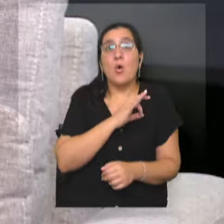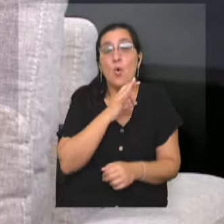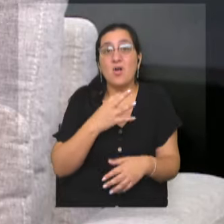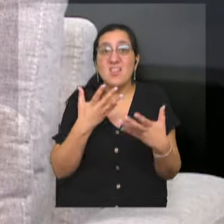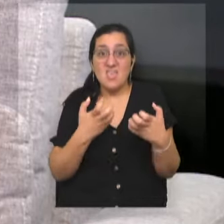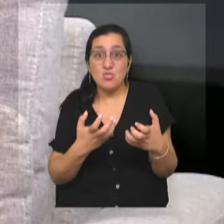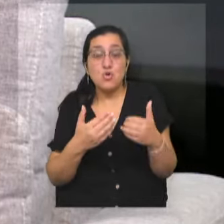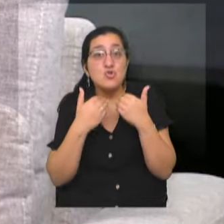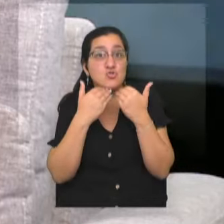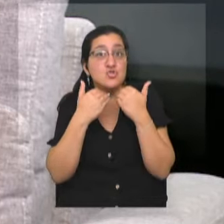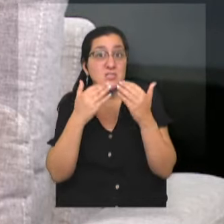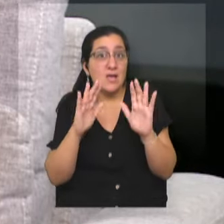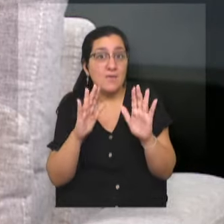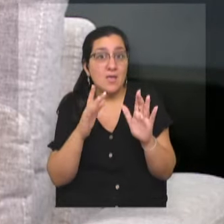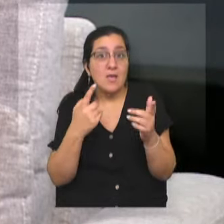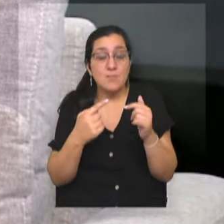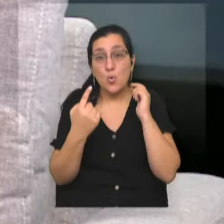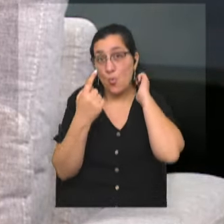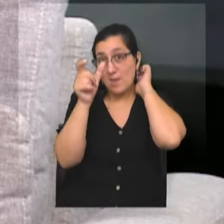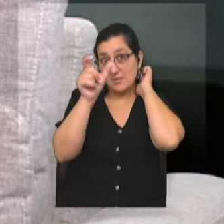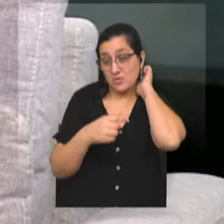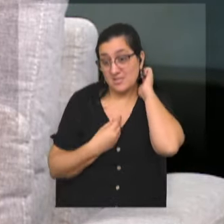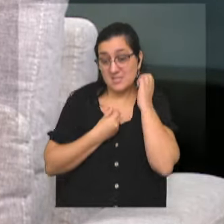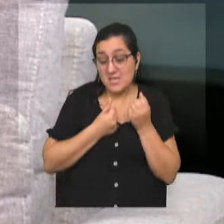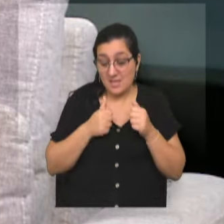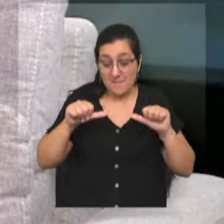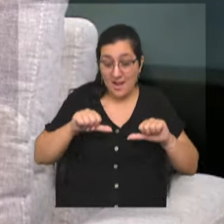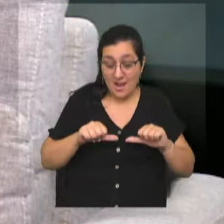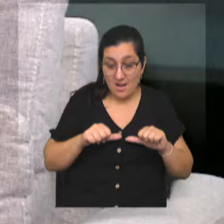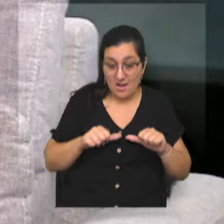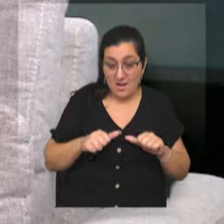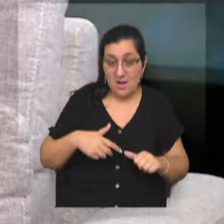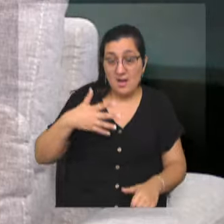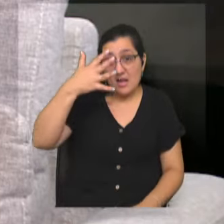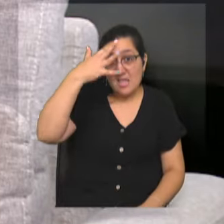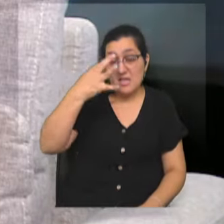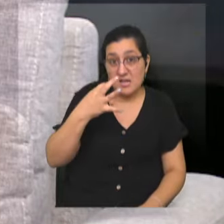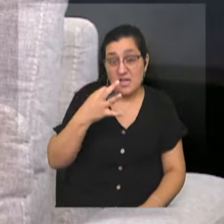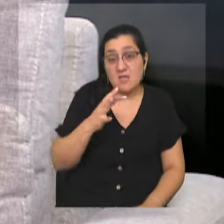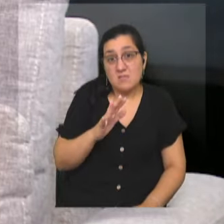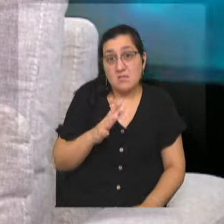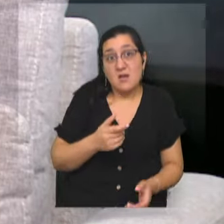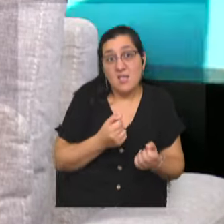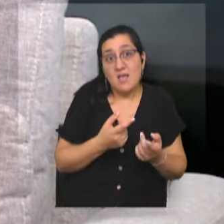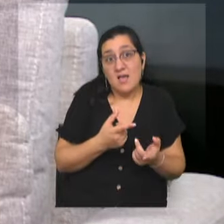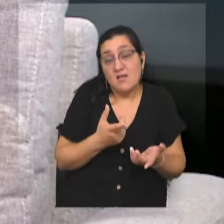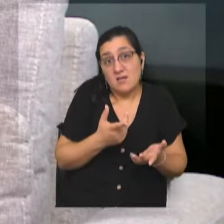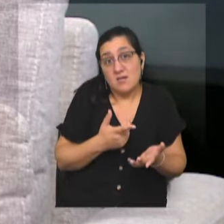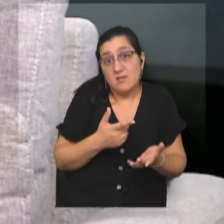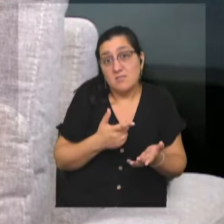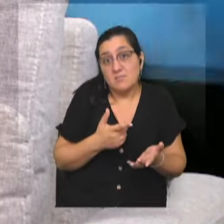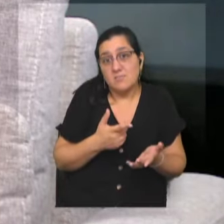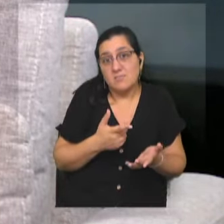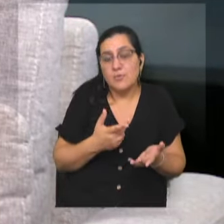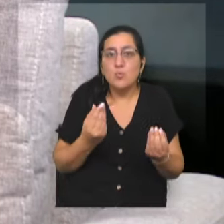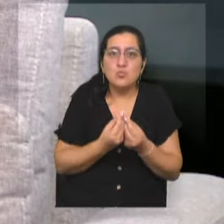Pero basta con que haya una persona que se haya sentido mal con algo como para creerle o darle el beneficio de la duda, y más si hay un video. Pero